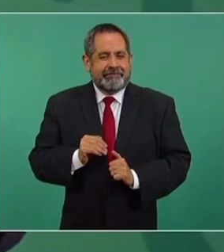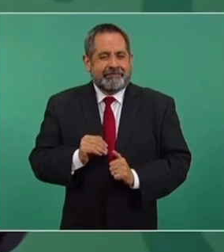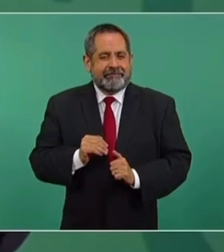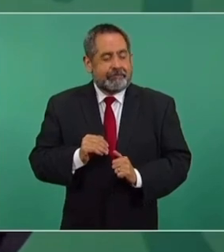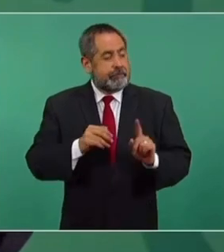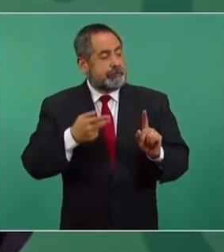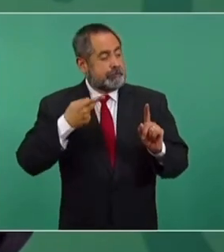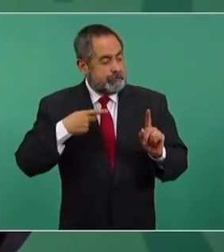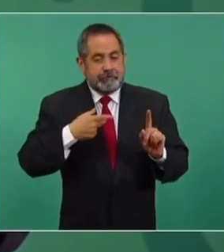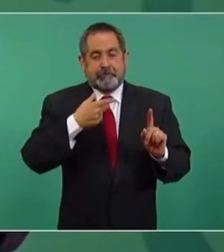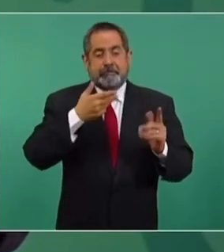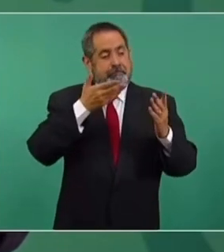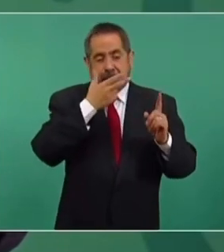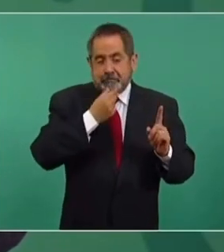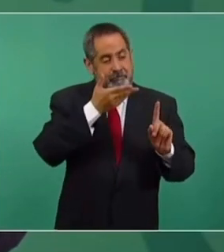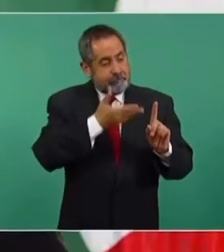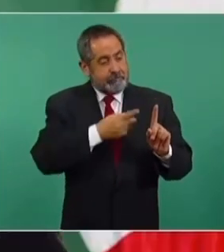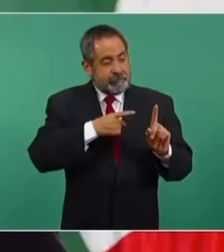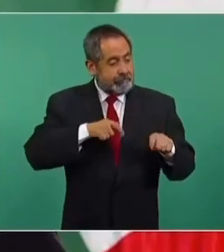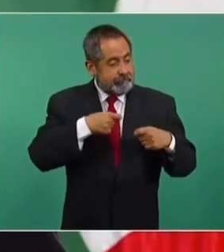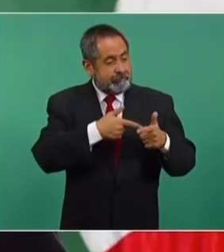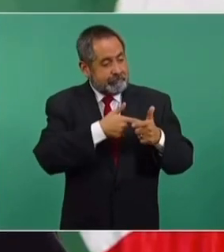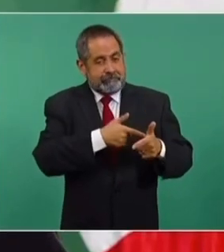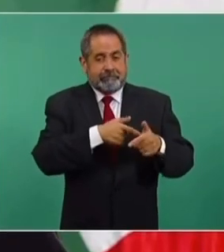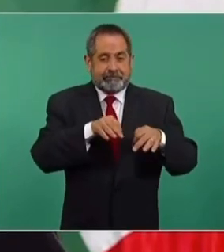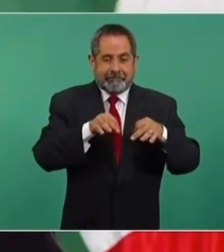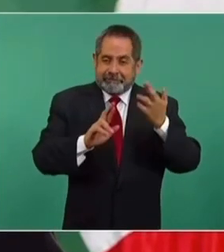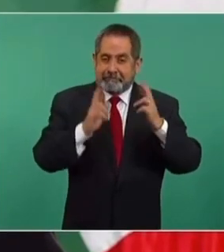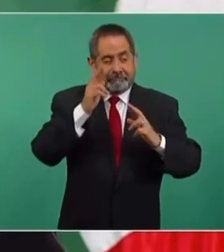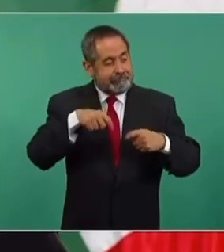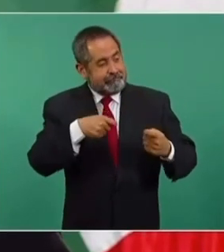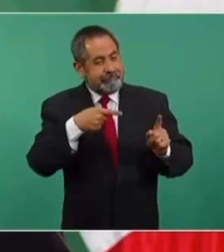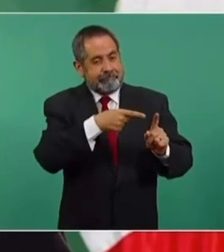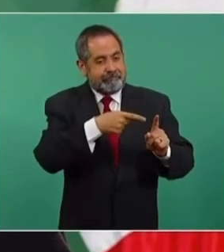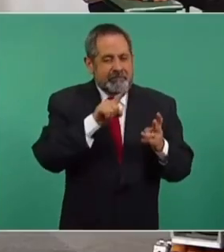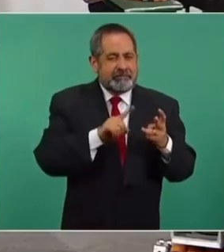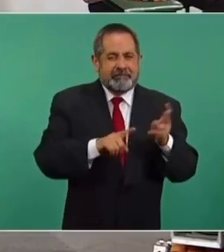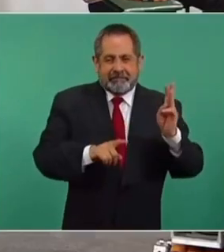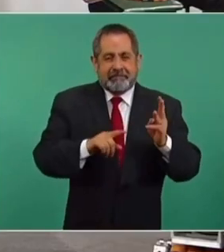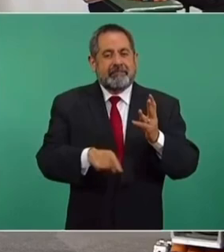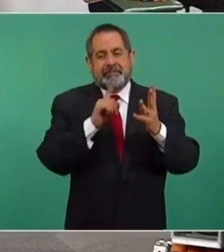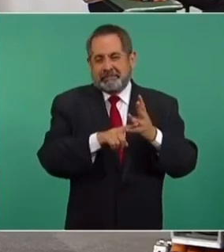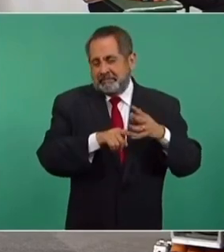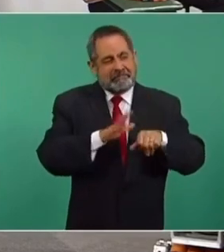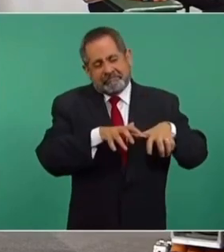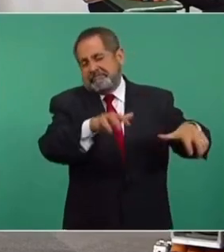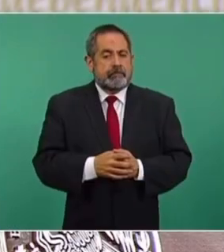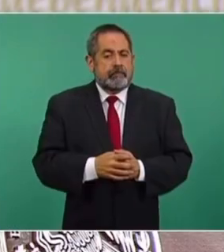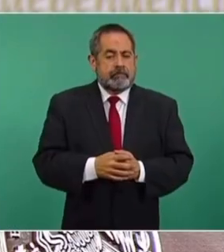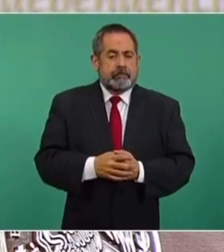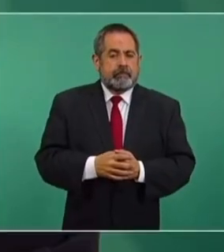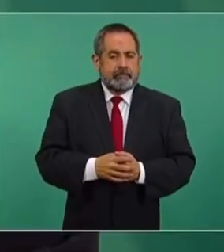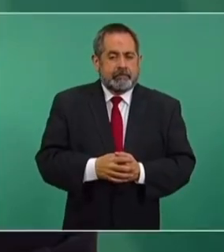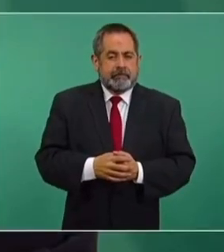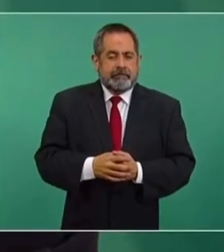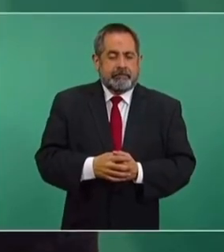que el hombre que debe continuar con la obra revolucionaria, y vámonos. Y luego la cargada.